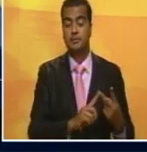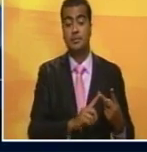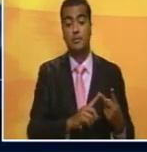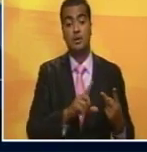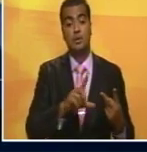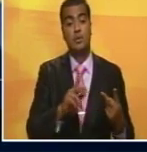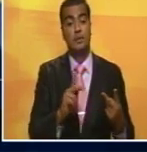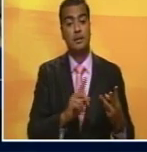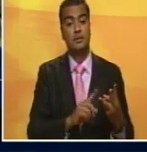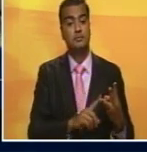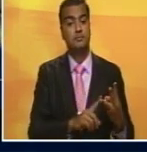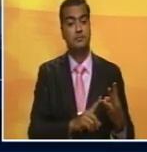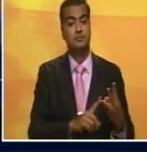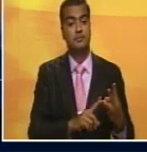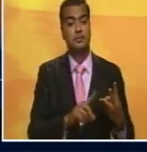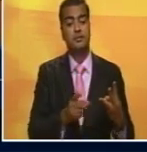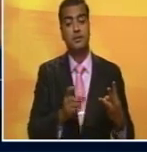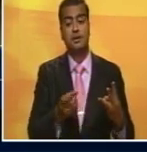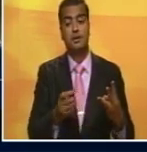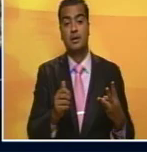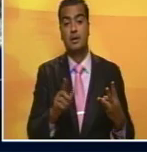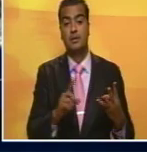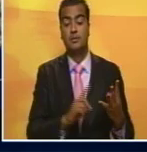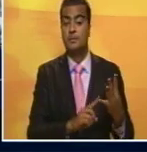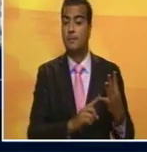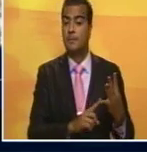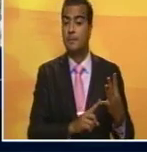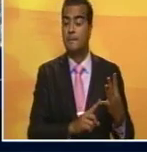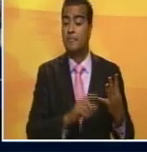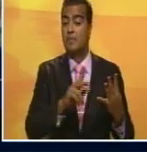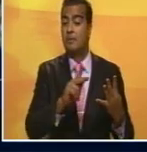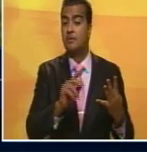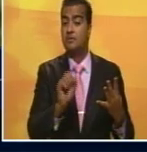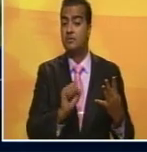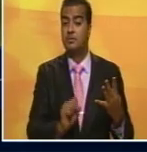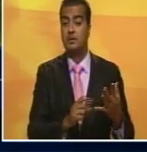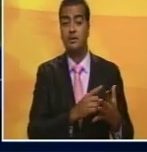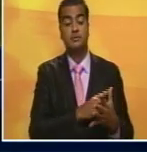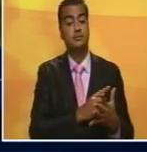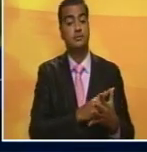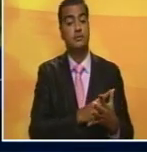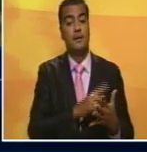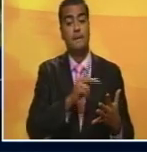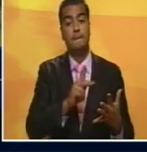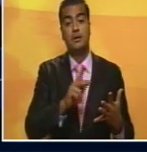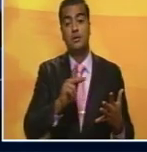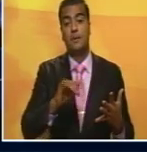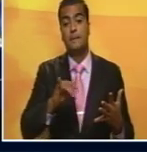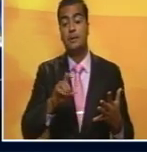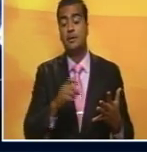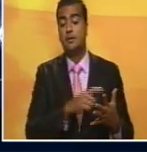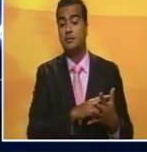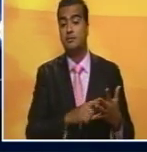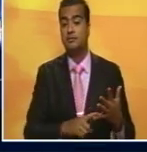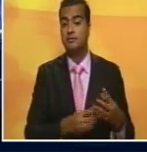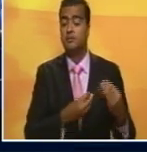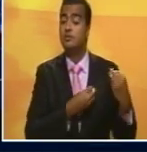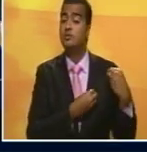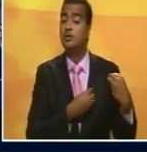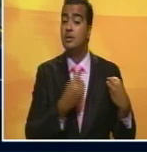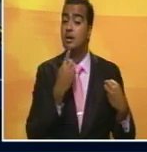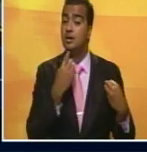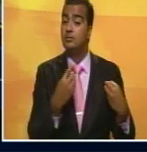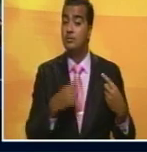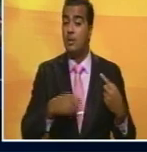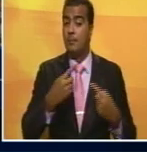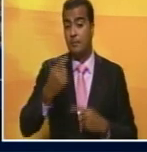Luis Parra, Voluntad Popular Gabriel Galo, Avanzada Progresista Pablo Espinal, Convergencia Viallo Pilieri. Los dirigentes de la Unidad manifestaron que en